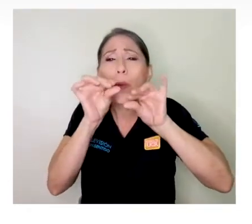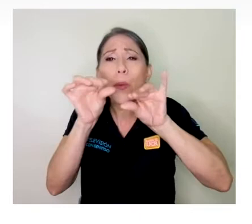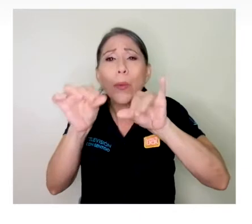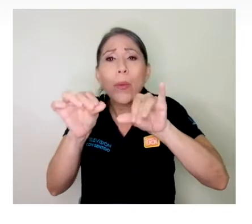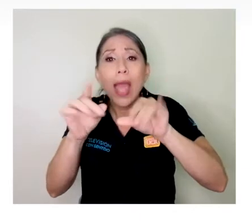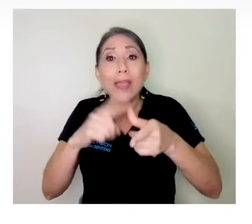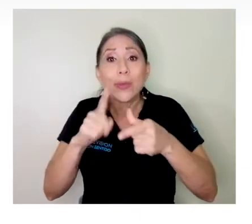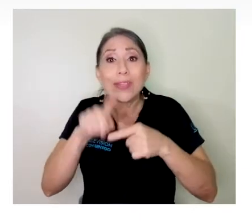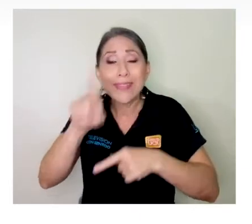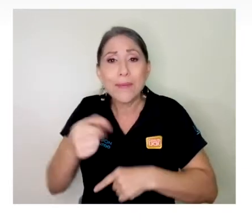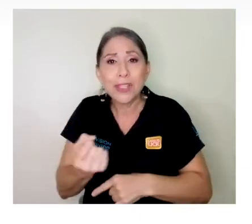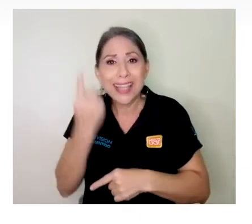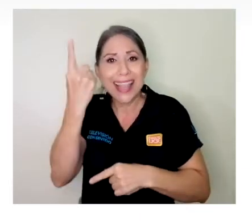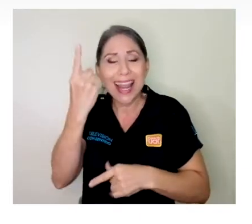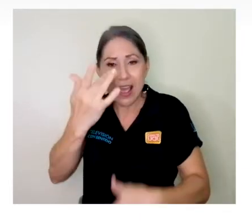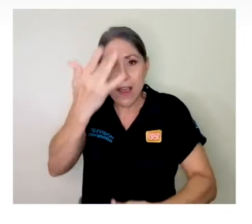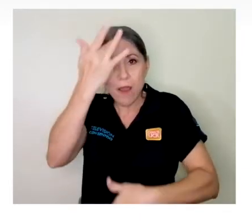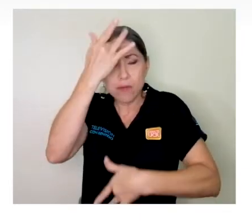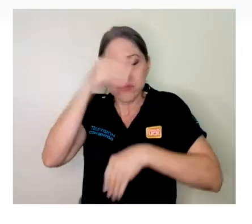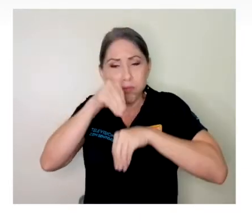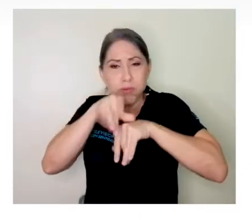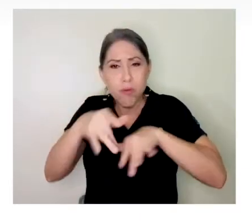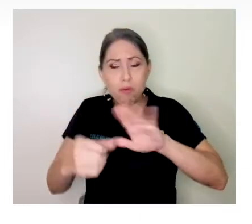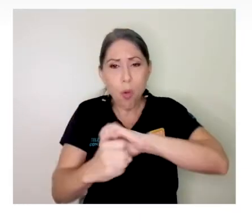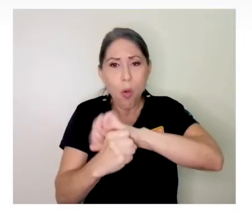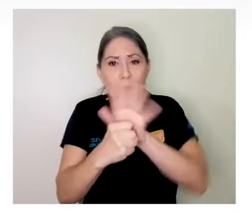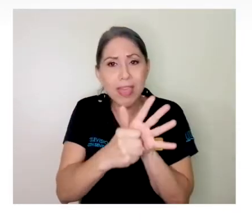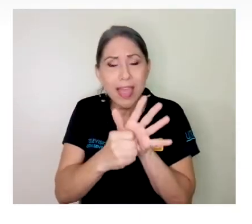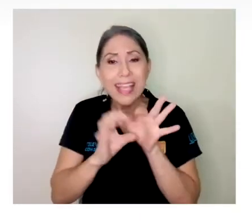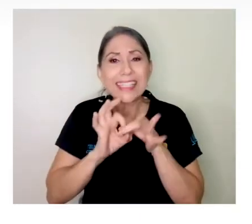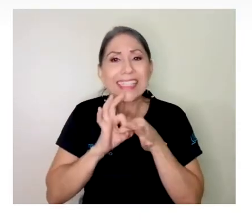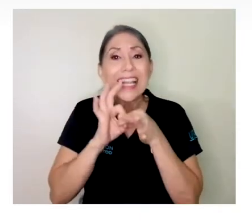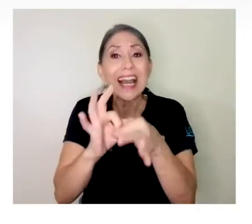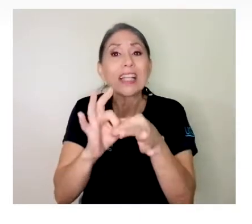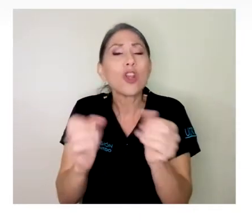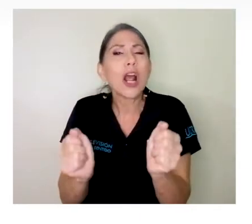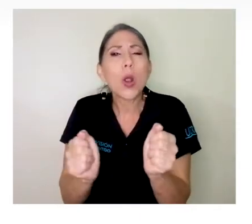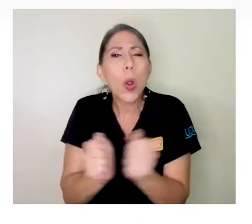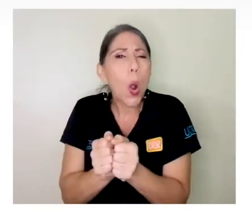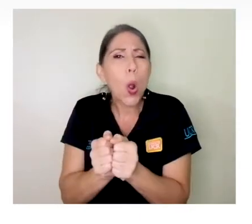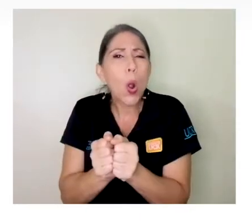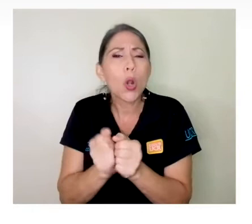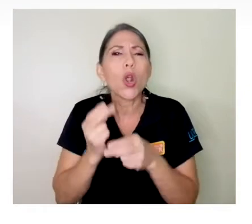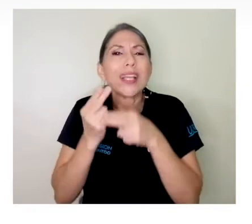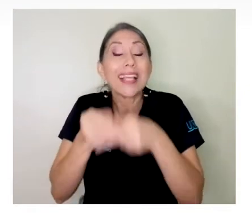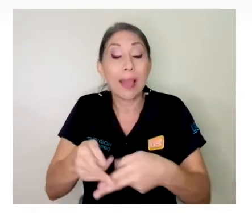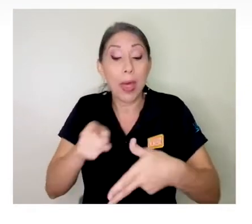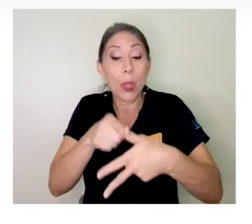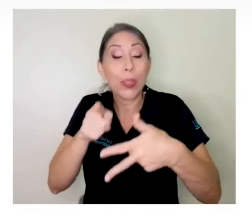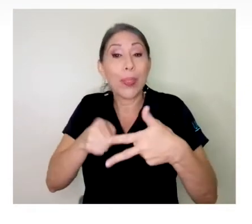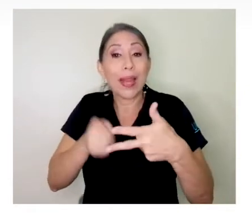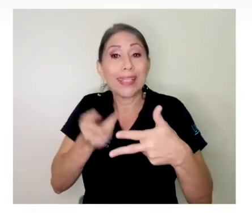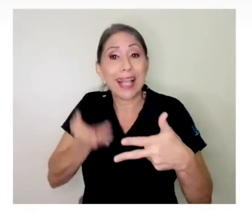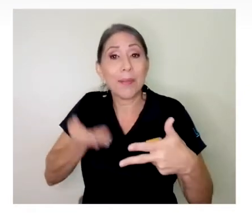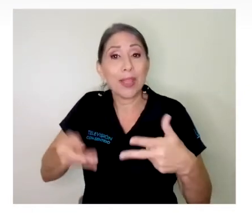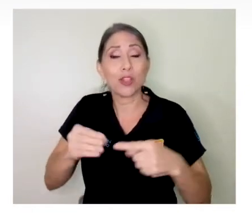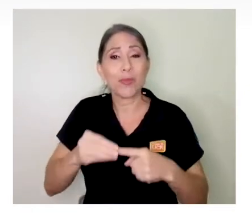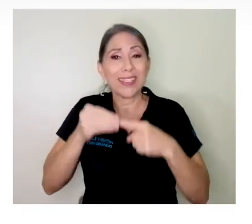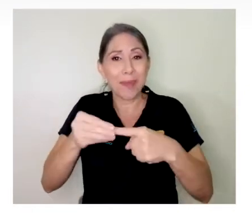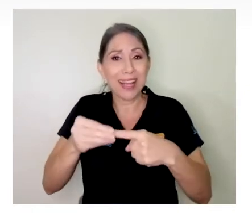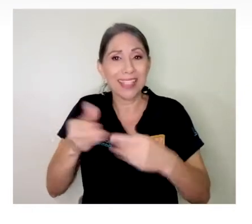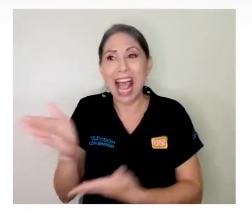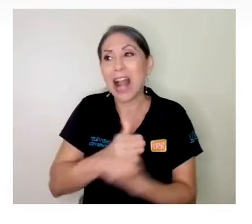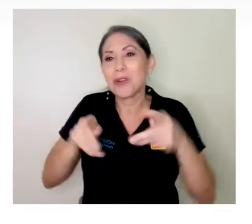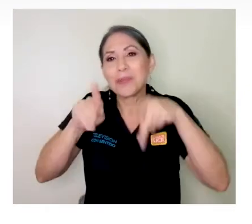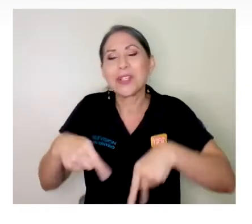contagio de la COVID se relaciona con lo que se ha llamado los 3 elementos